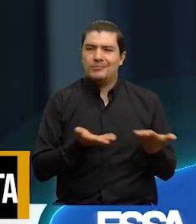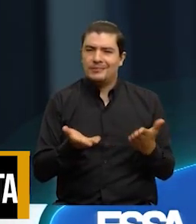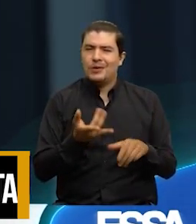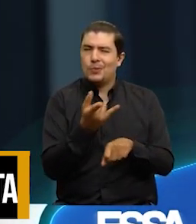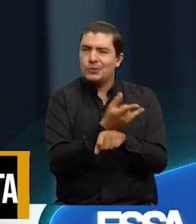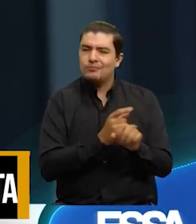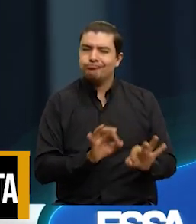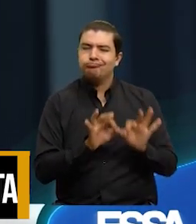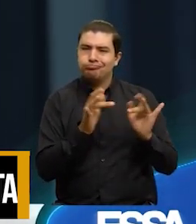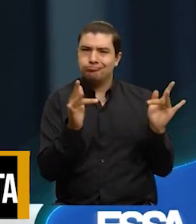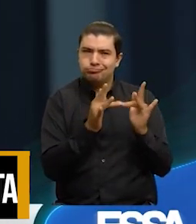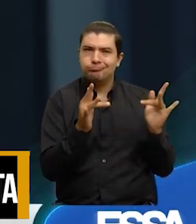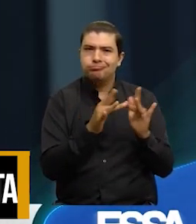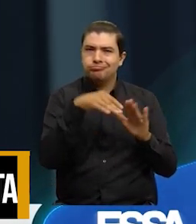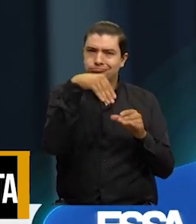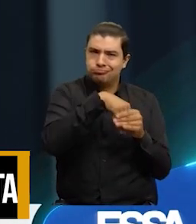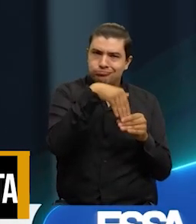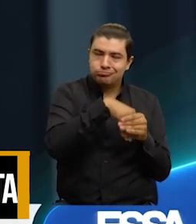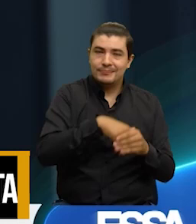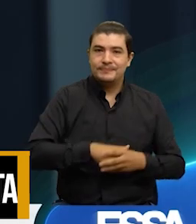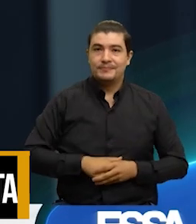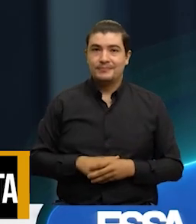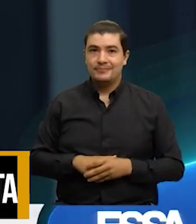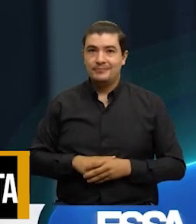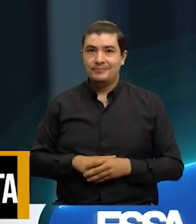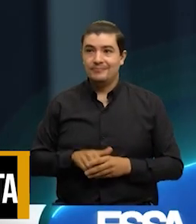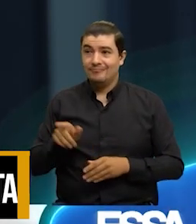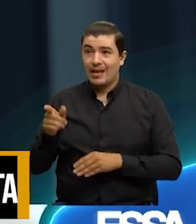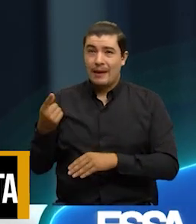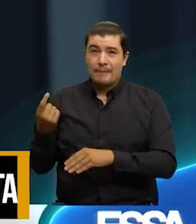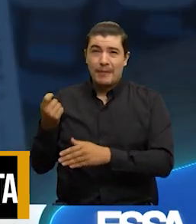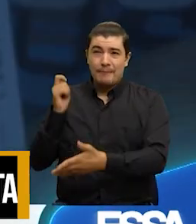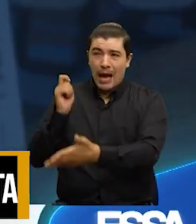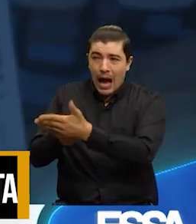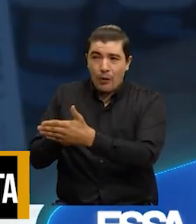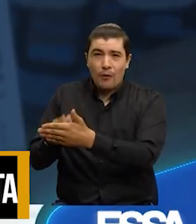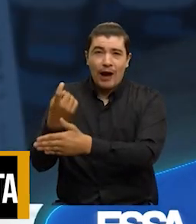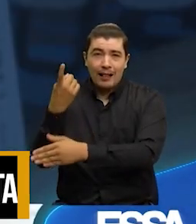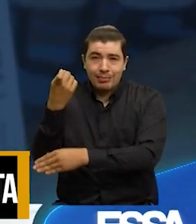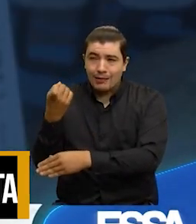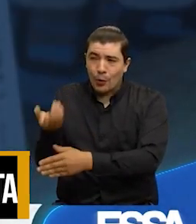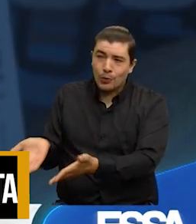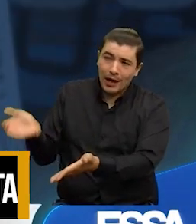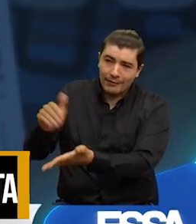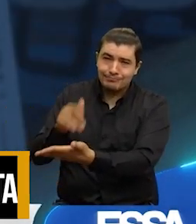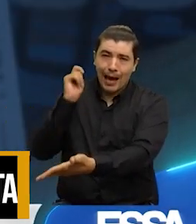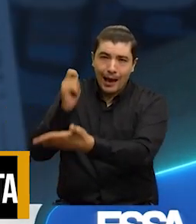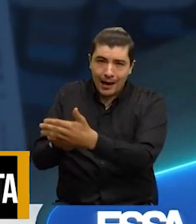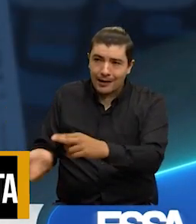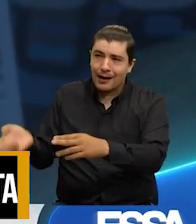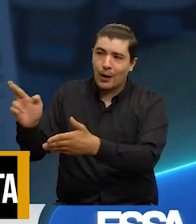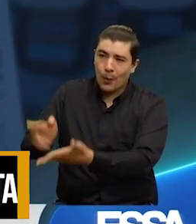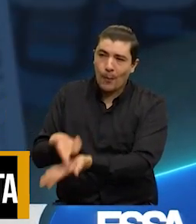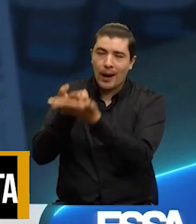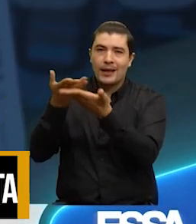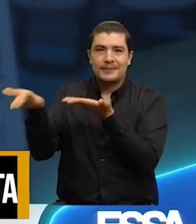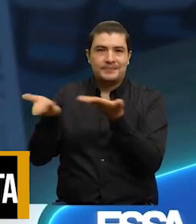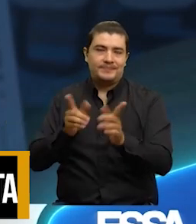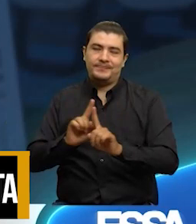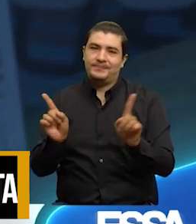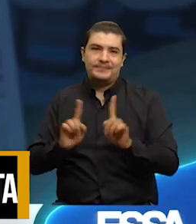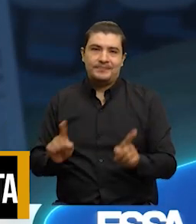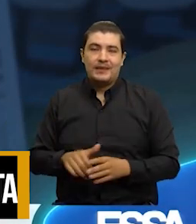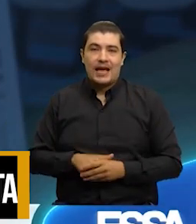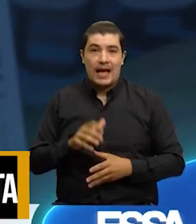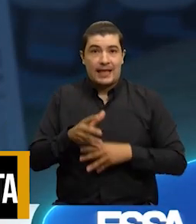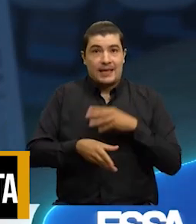Se eliminan intereses por morosidad o costos por reconexiones. Facilita el pago de la deuda que el usuario tiene con